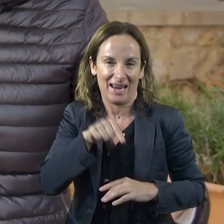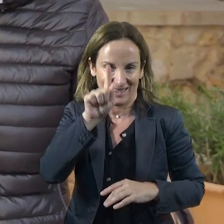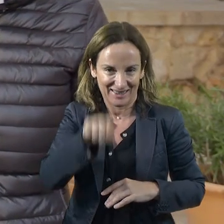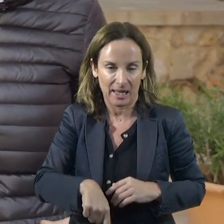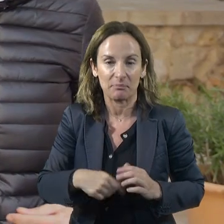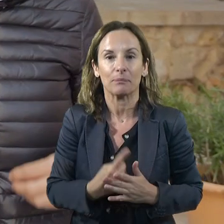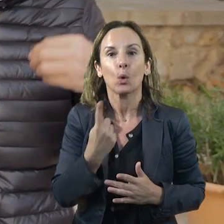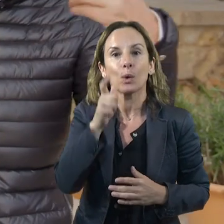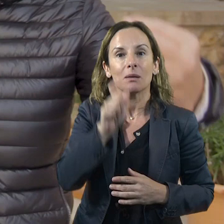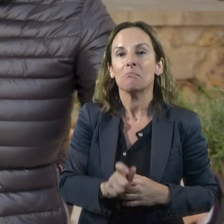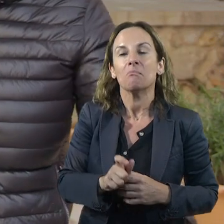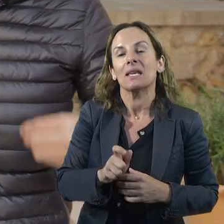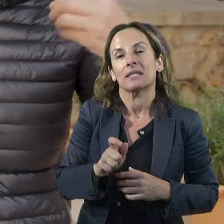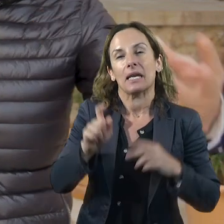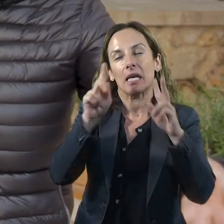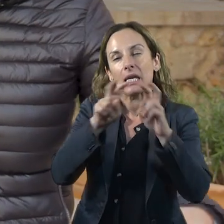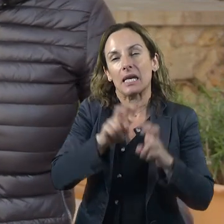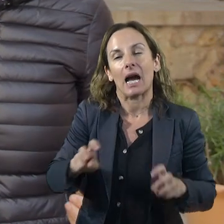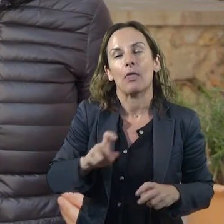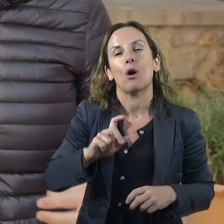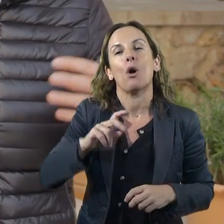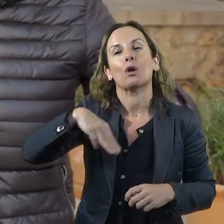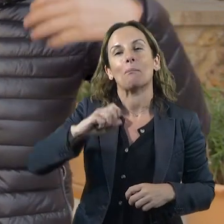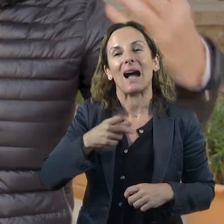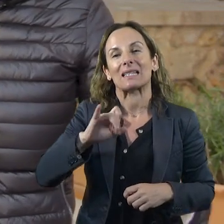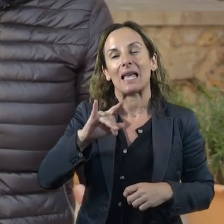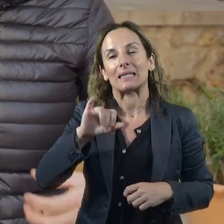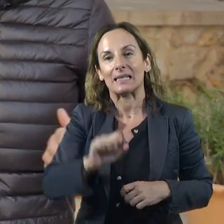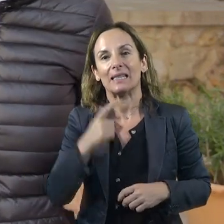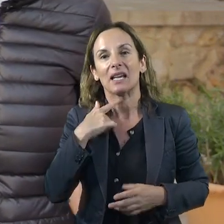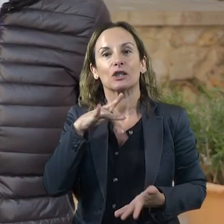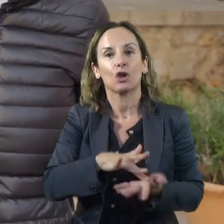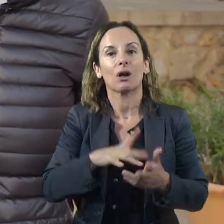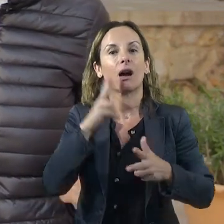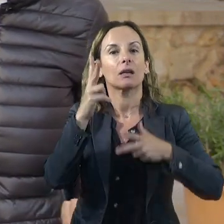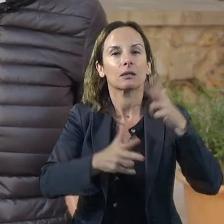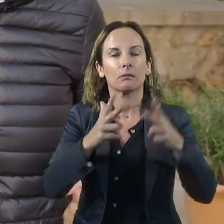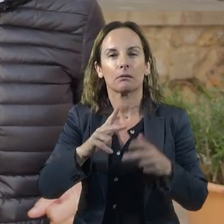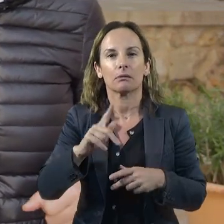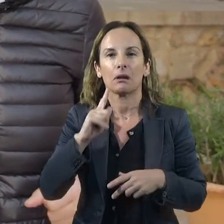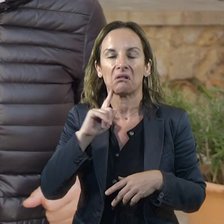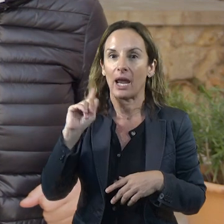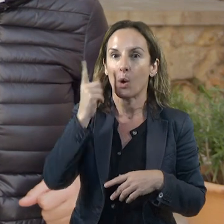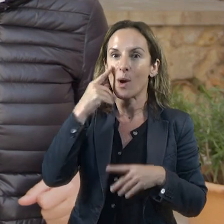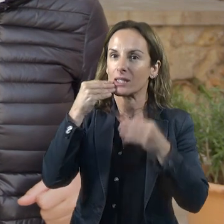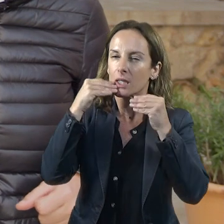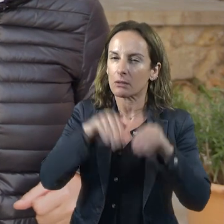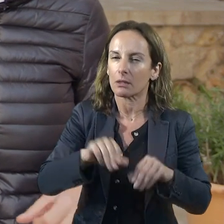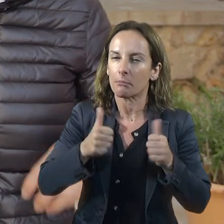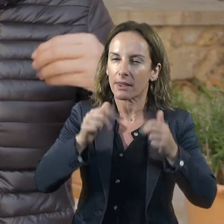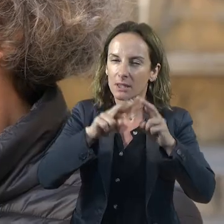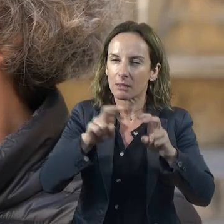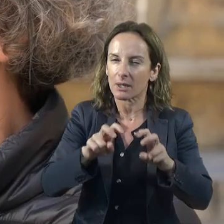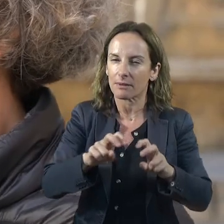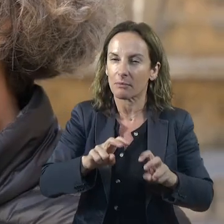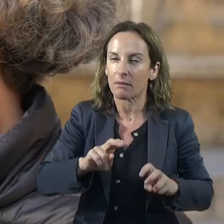por casualidad a Euskadi, se topa un poco por casualidad con esa historia y luego la cogerá, ¿no?, y la investigará y trabajará sobre